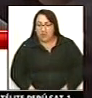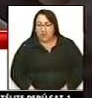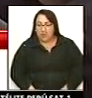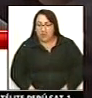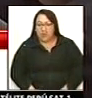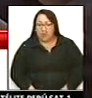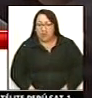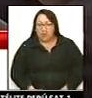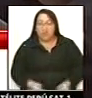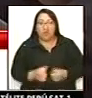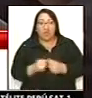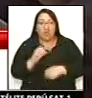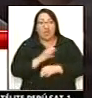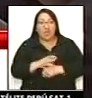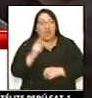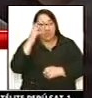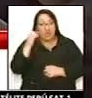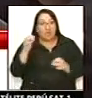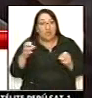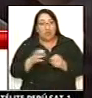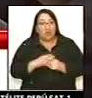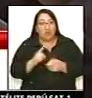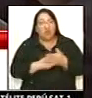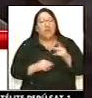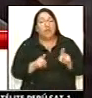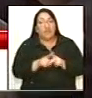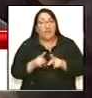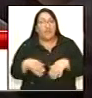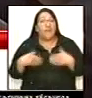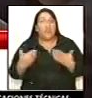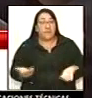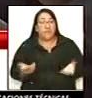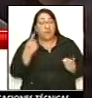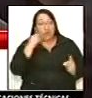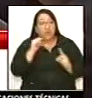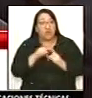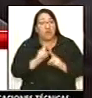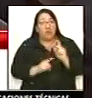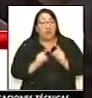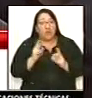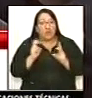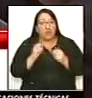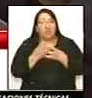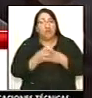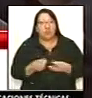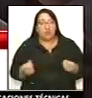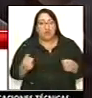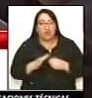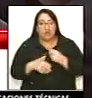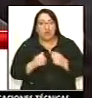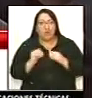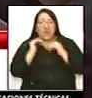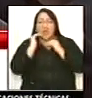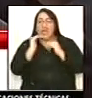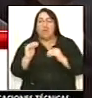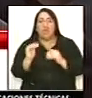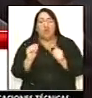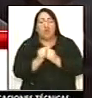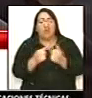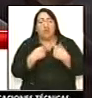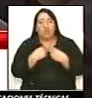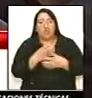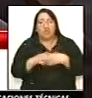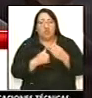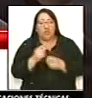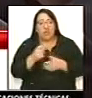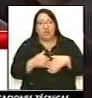de la carrera de la magistratura, sino que además también observen los criterios de discrecionalidad, los límites a las potestades discrecionales de